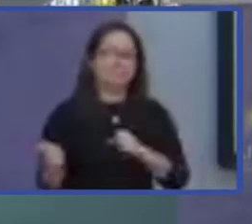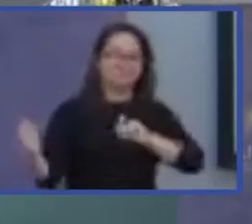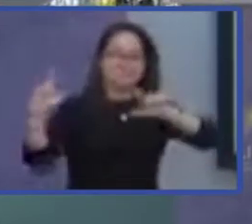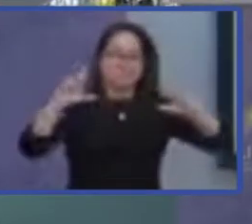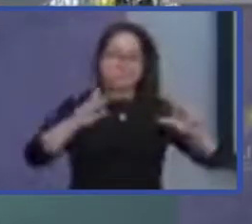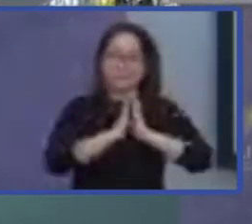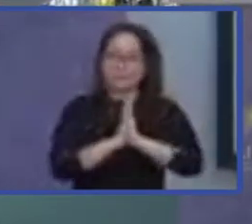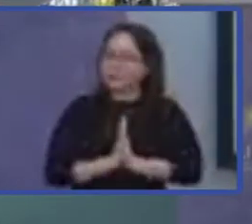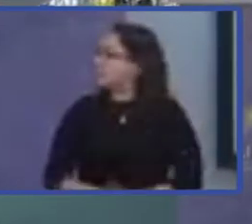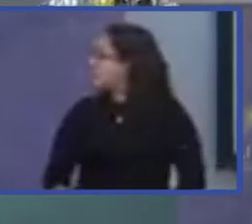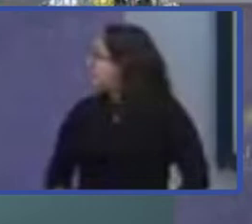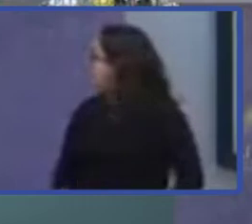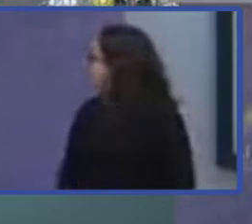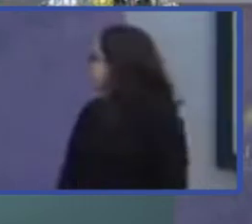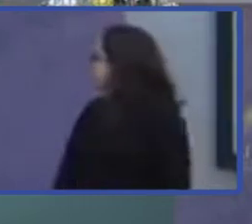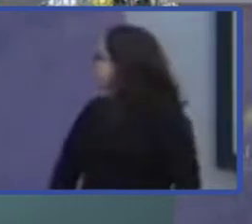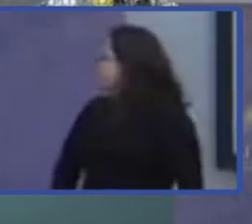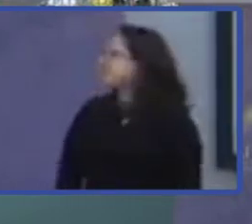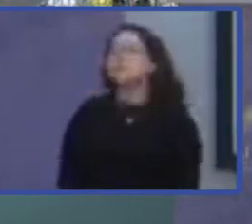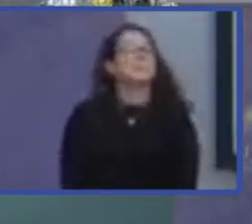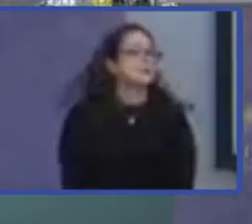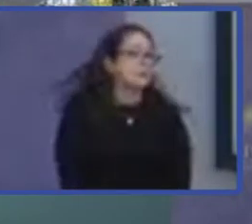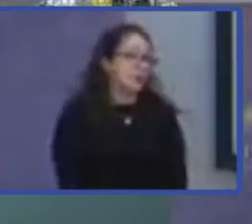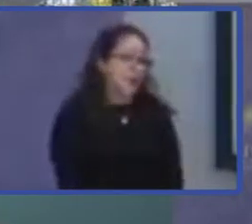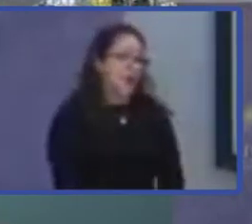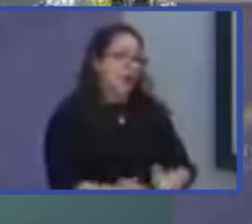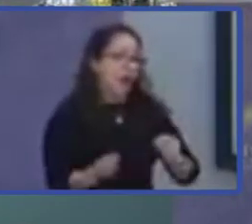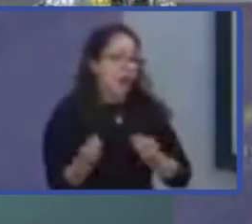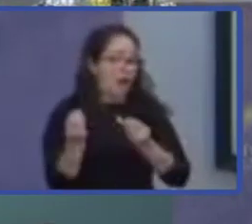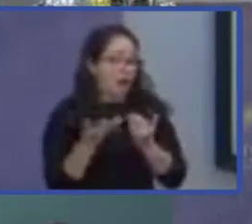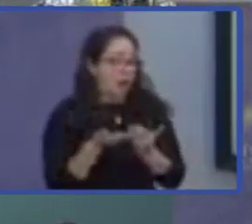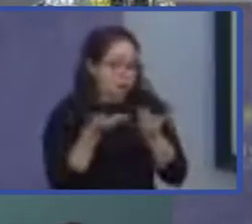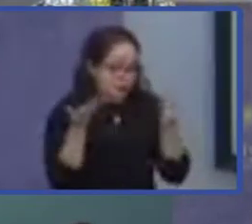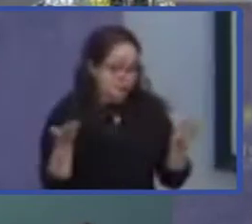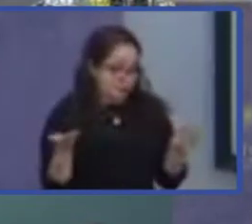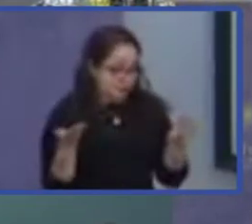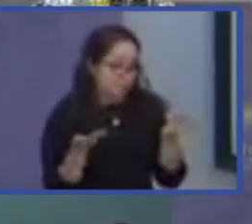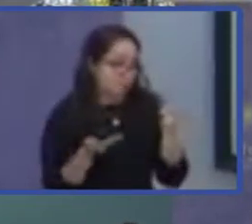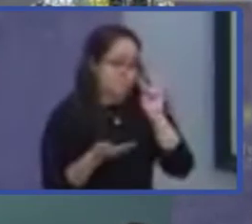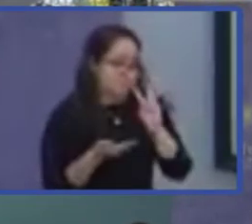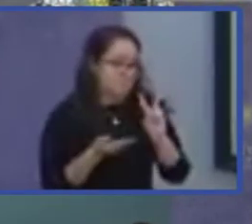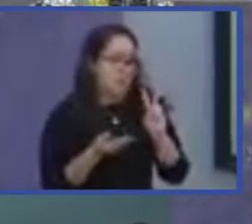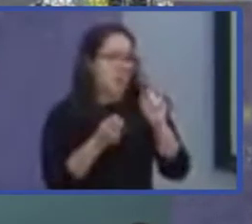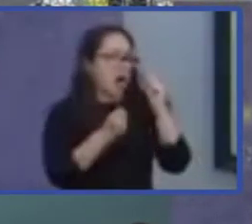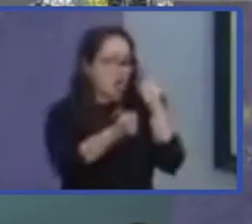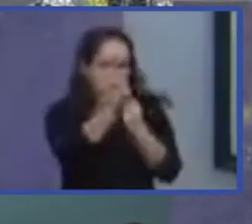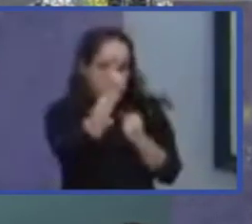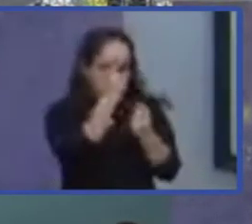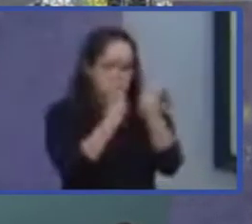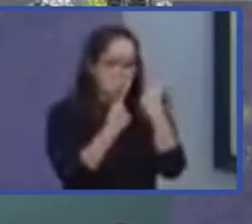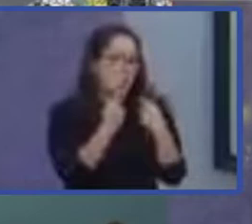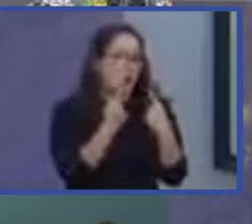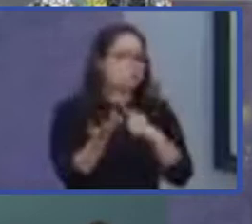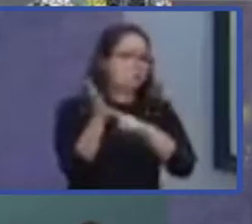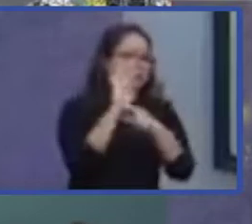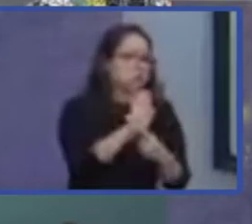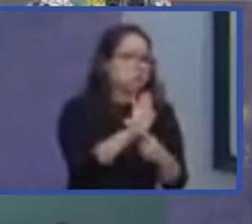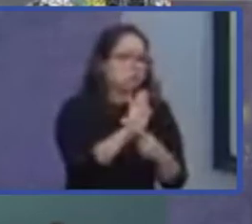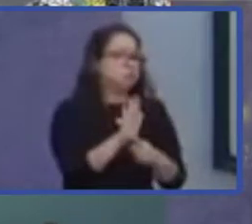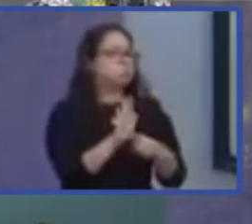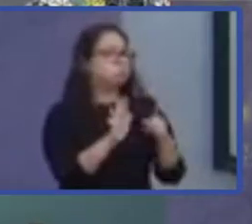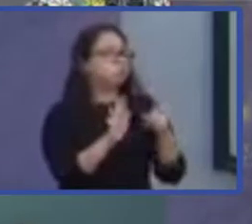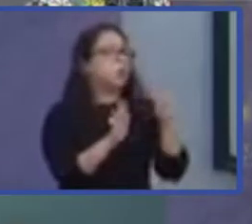Bueno, ahora vamos a ver algunas representaciones del infinito en la geometría, que son